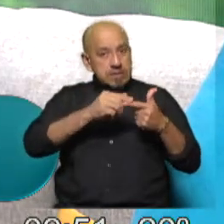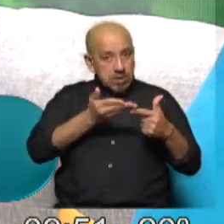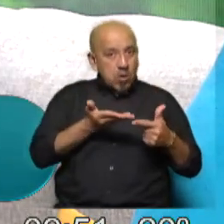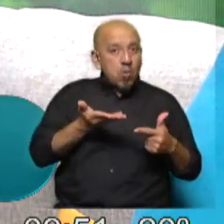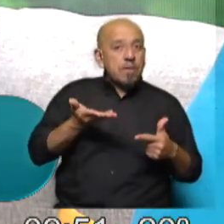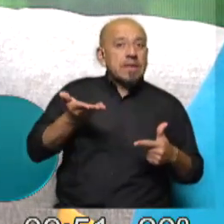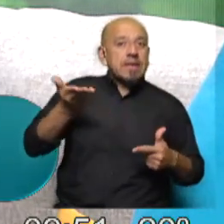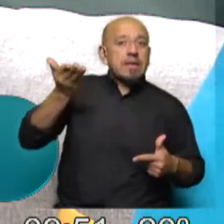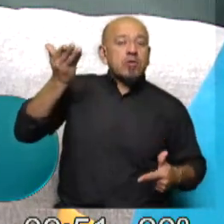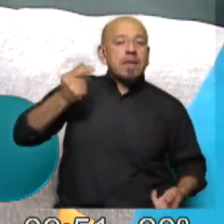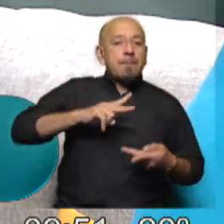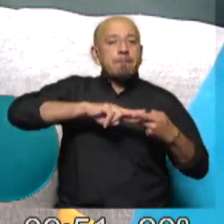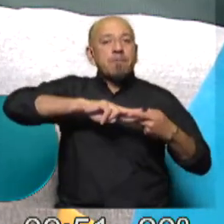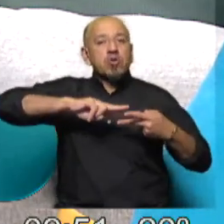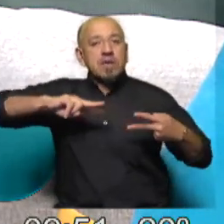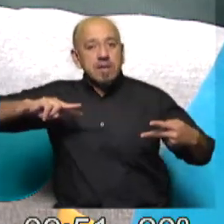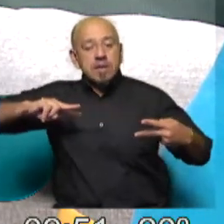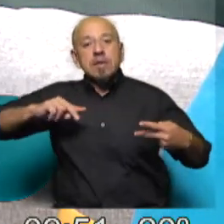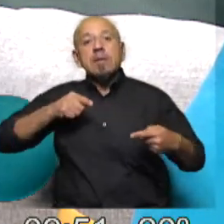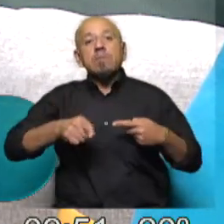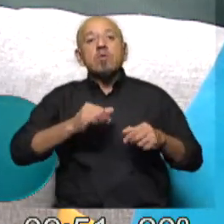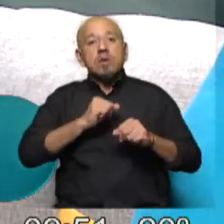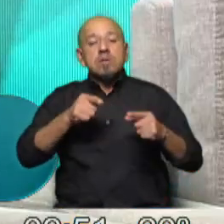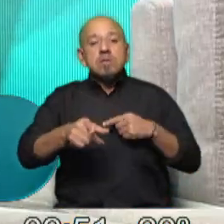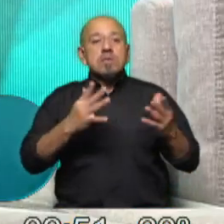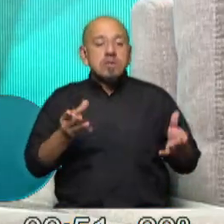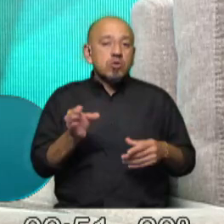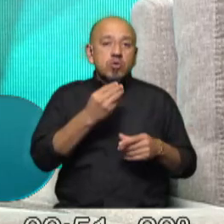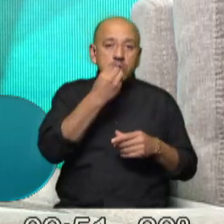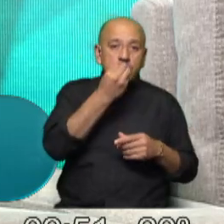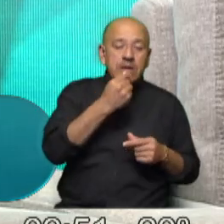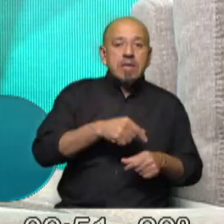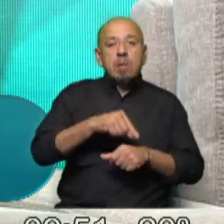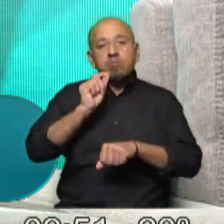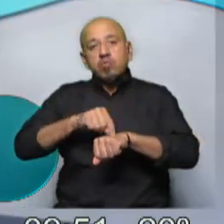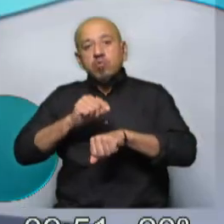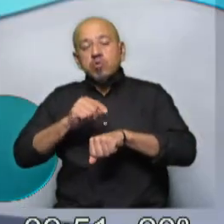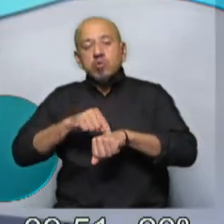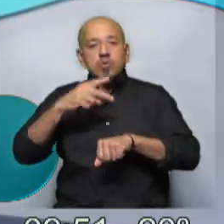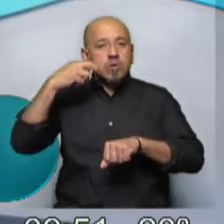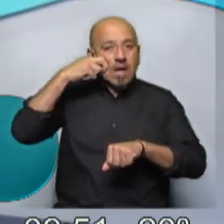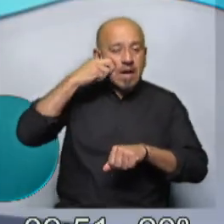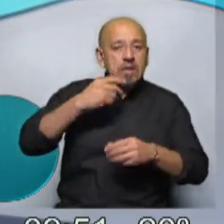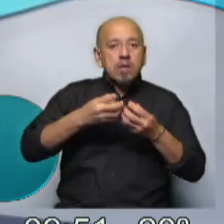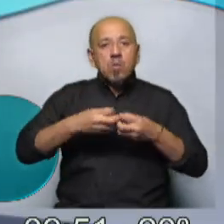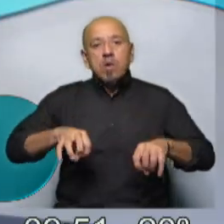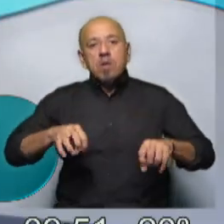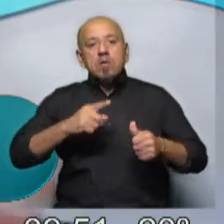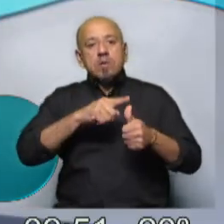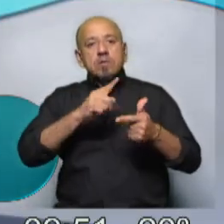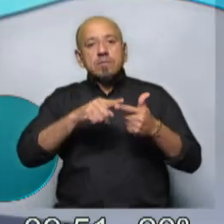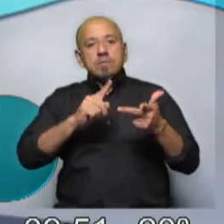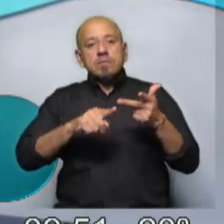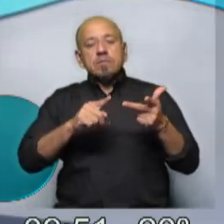lo que es la proteína, que lo podemos encontrar en todos los alimentos como pollo, carne, huevos. Ah, bueno, estoy brócoli.